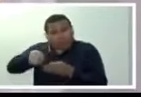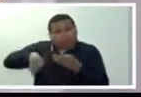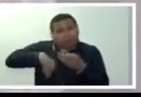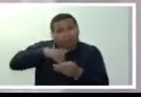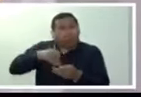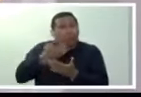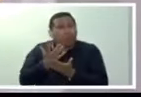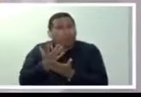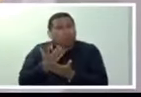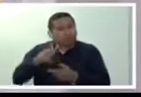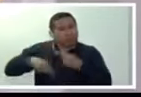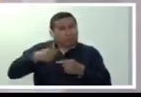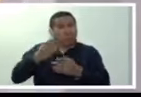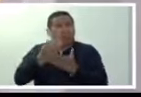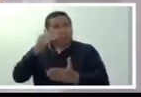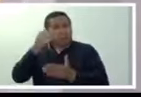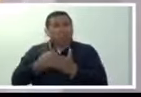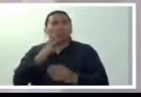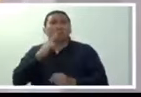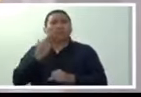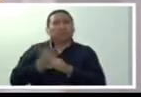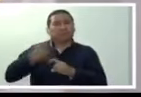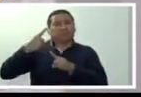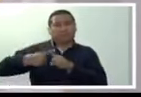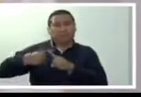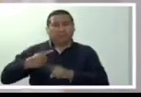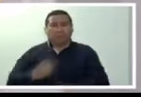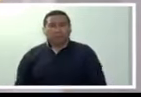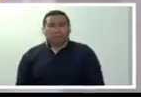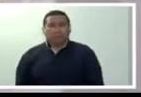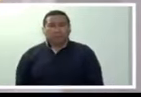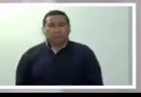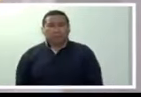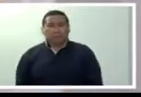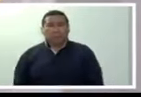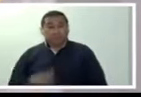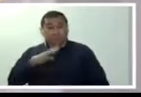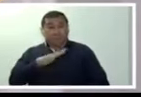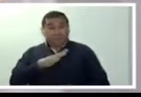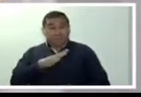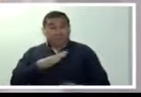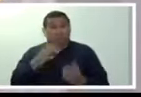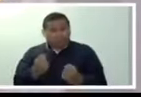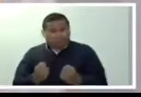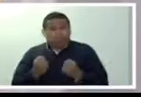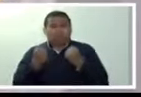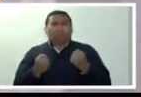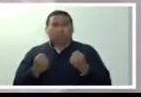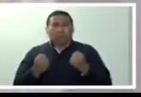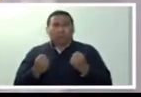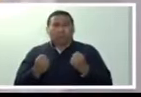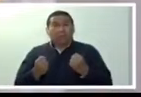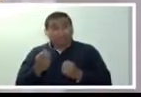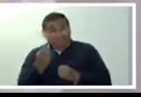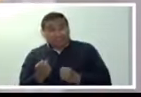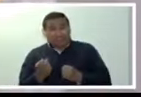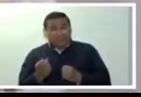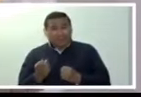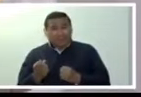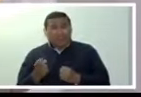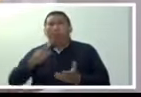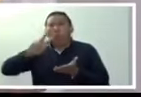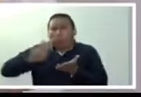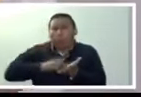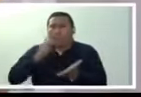profunda para determinar a los responsables. Tenemos que asegurarnos que esto no vuelva